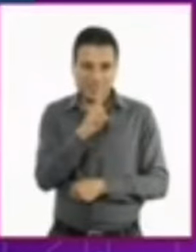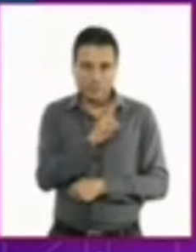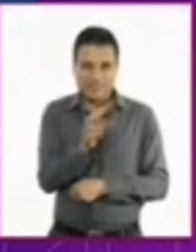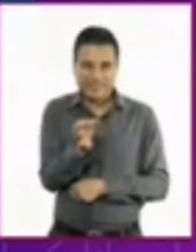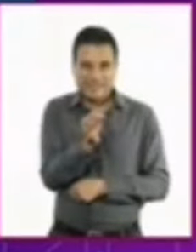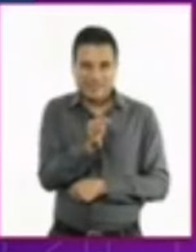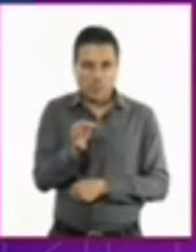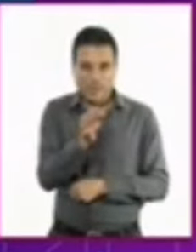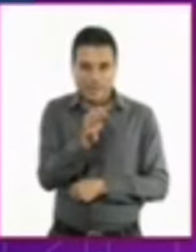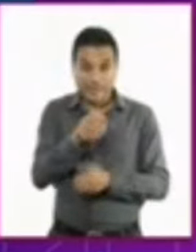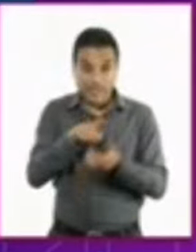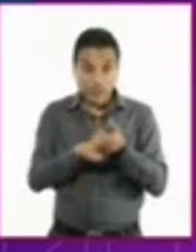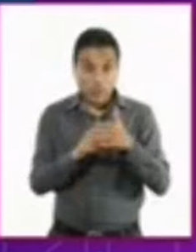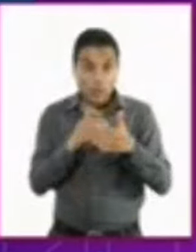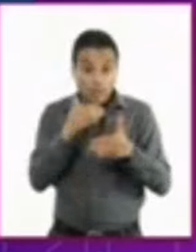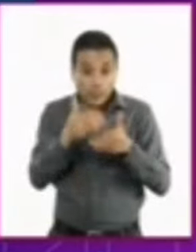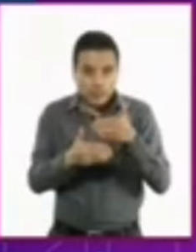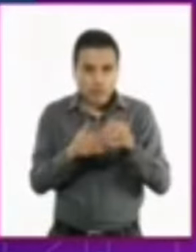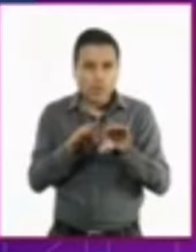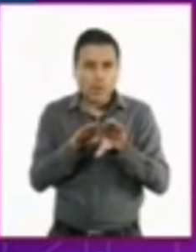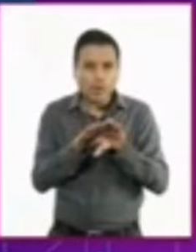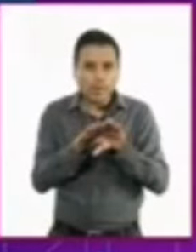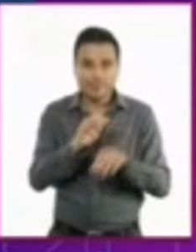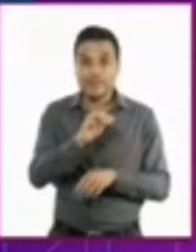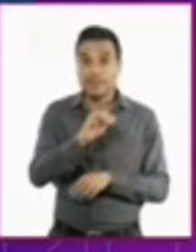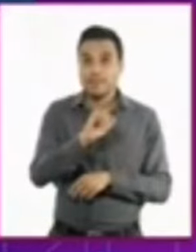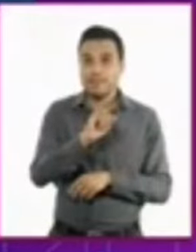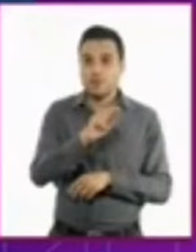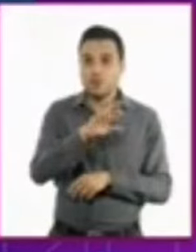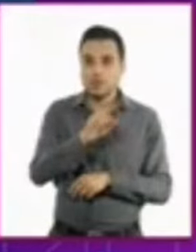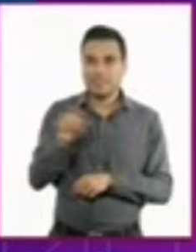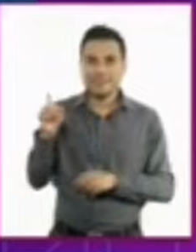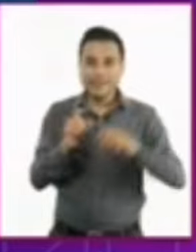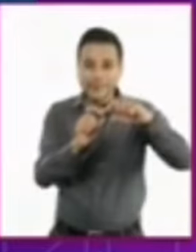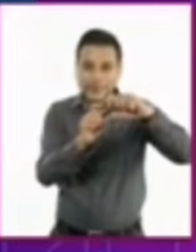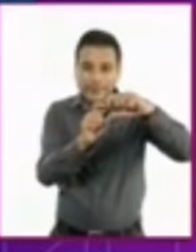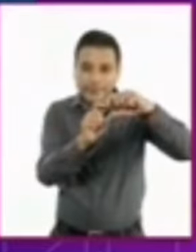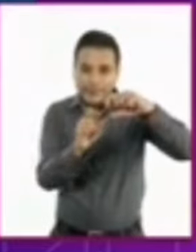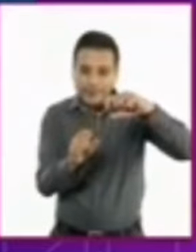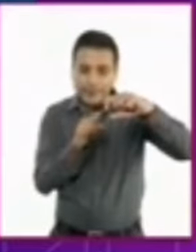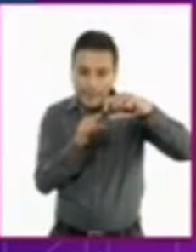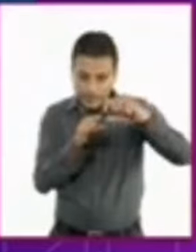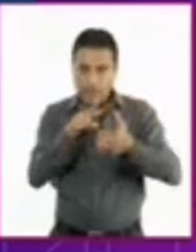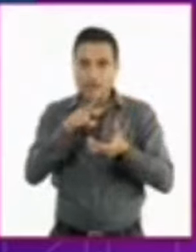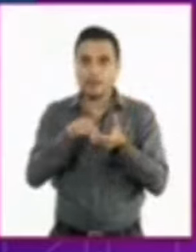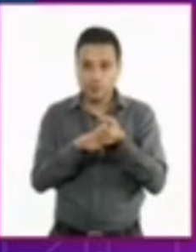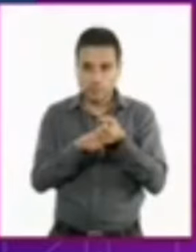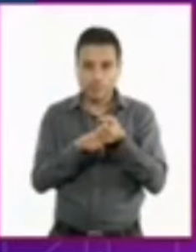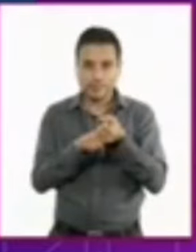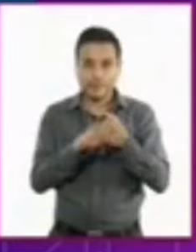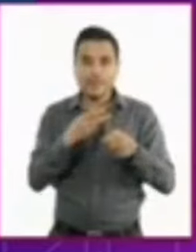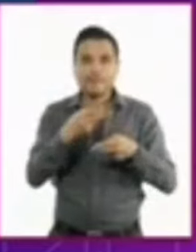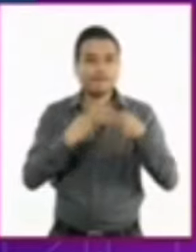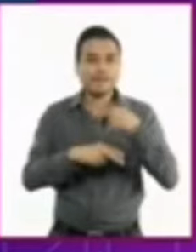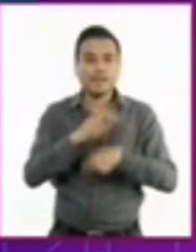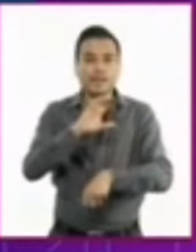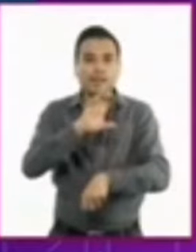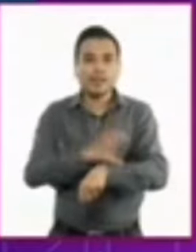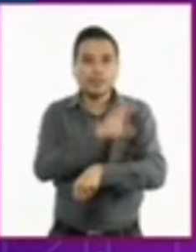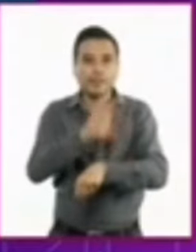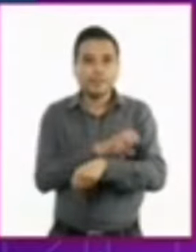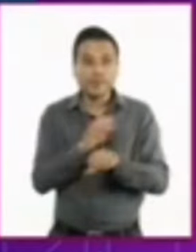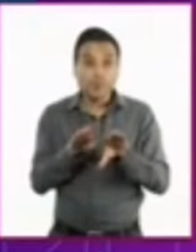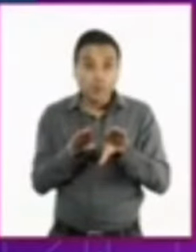celular, cuyo proceso se lleva a cabo en las mitocondrias de las células de los organismos y consiste en la obtención de energía a partir